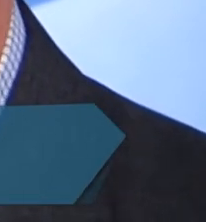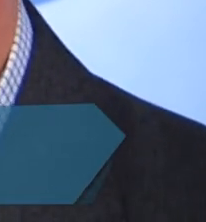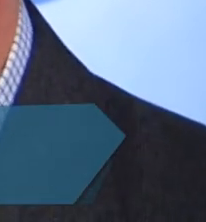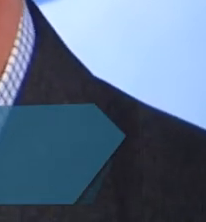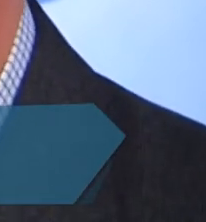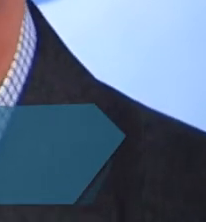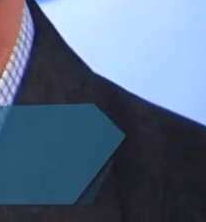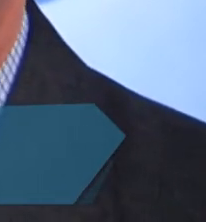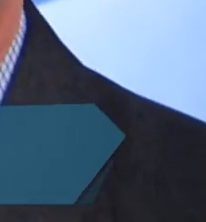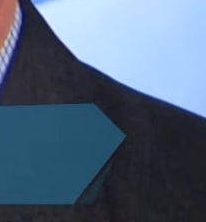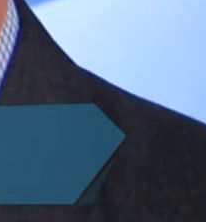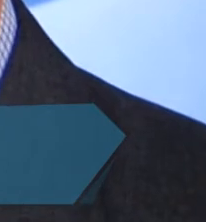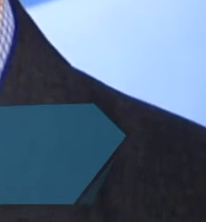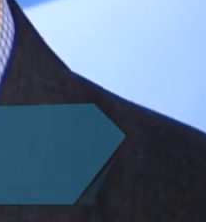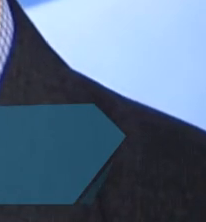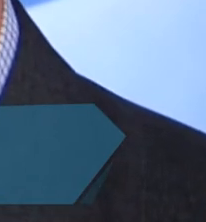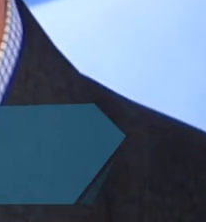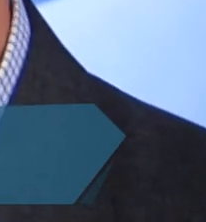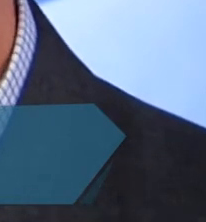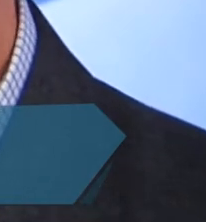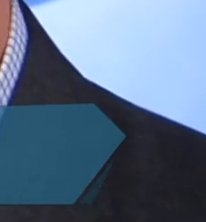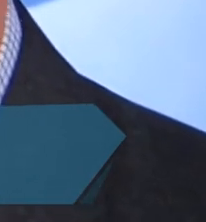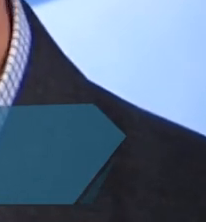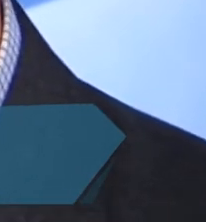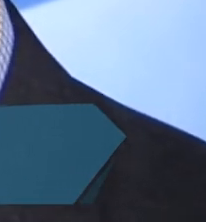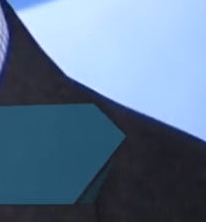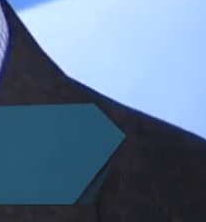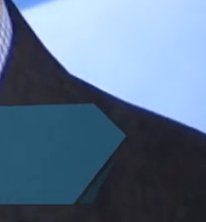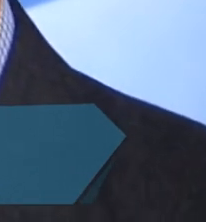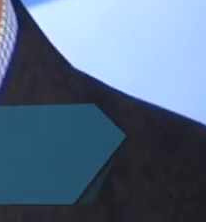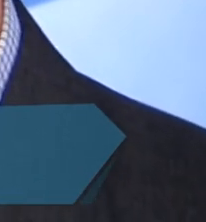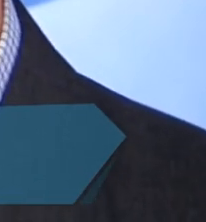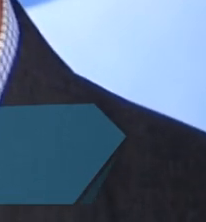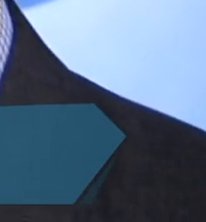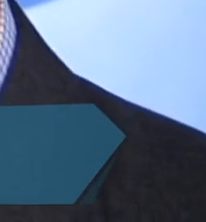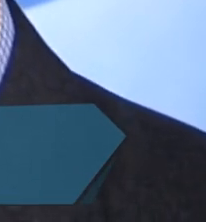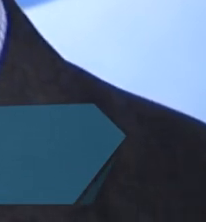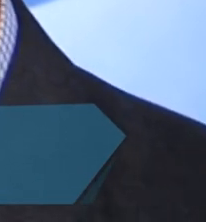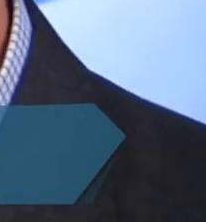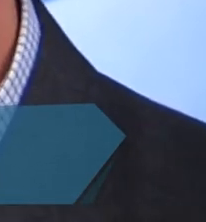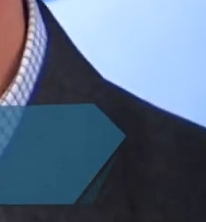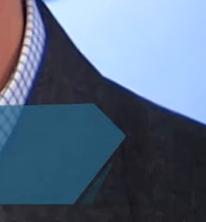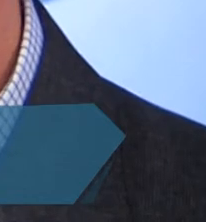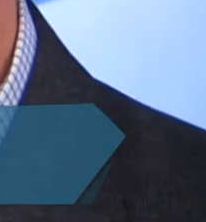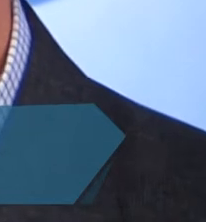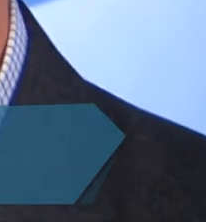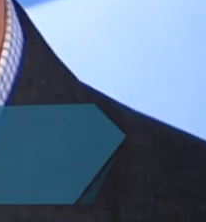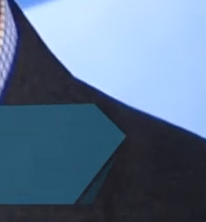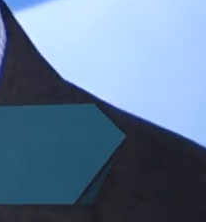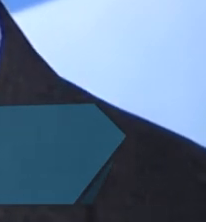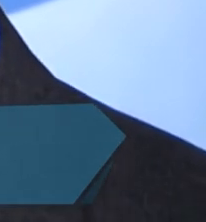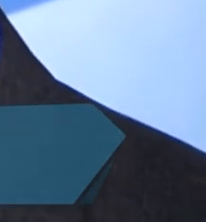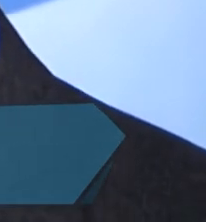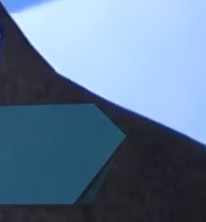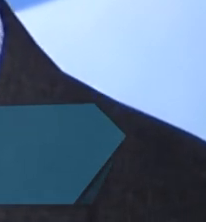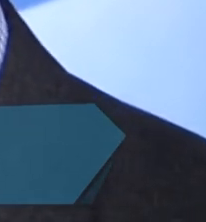se la ve como una reivindicación política, lo cual es cierto, social, lo cual es cierto, y pocas